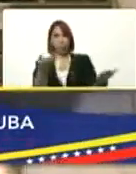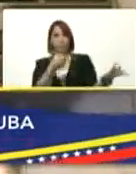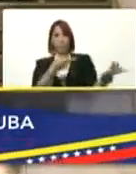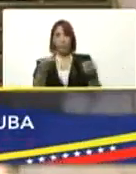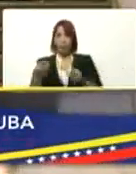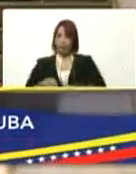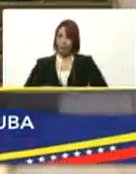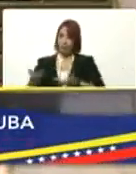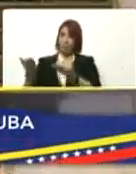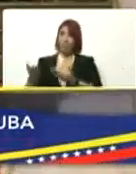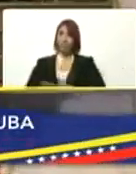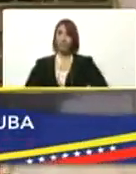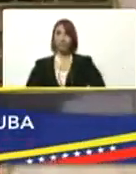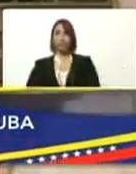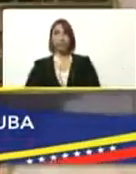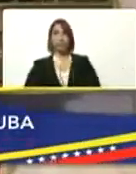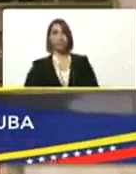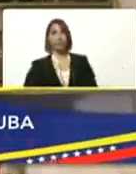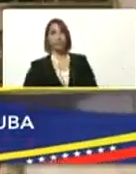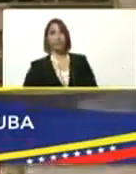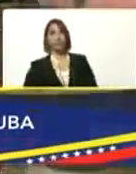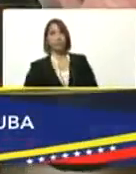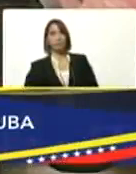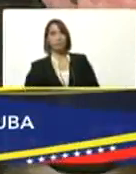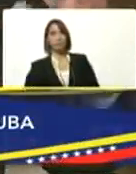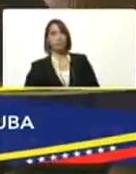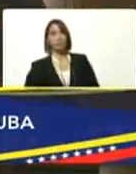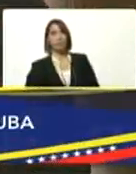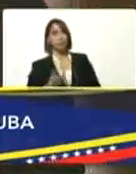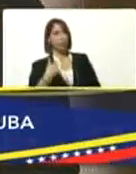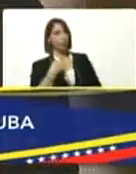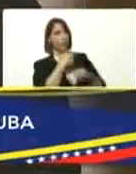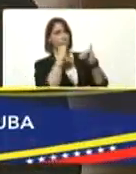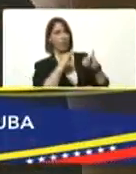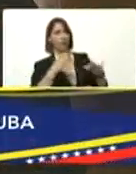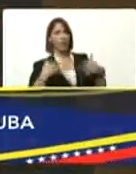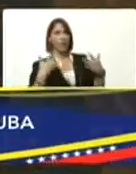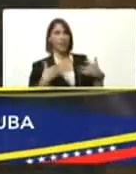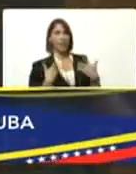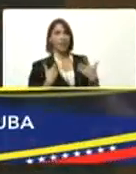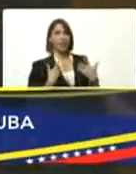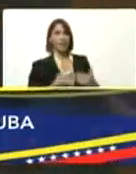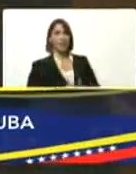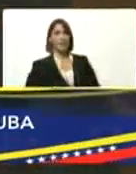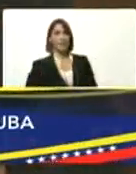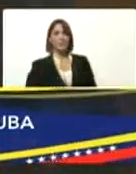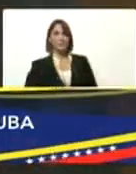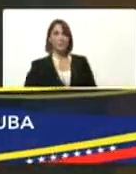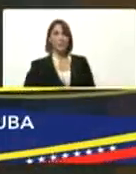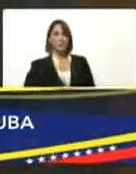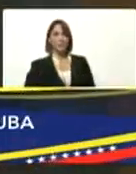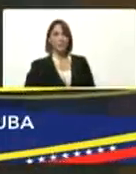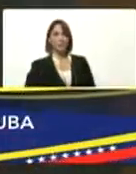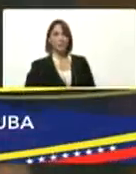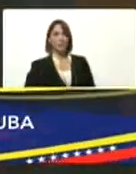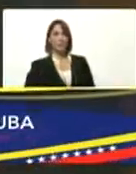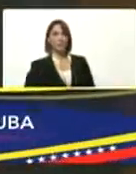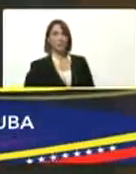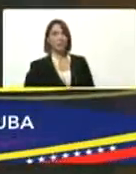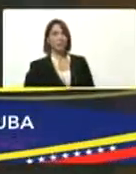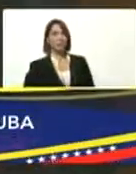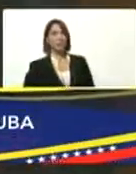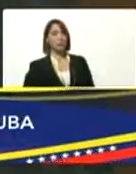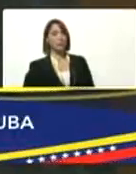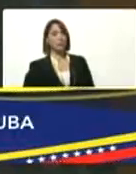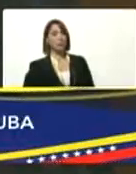palabra. Muchas gracias. Y si usted está motivado, yo estoy feliz, muy feliz. Primero, presidente, reiterarle a